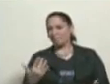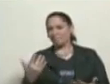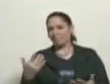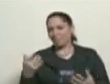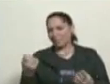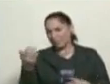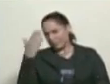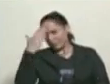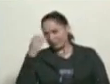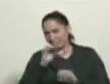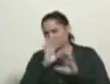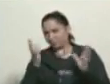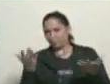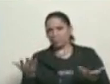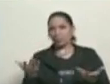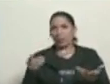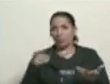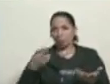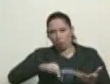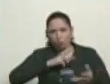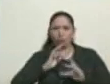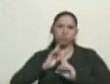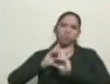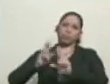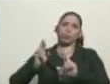hemos dado respuesta inmediata.